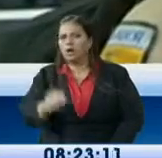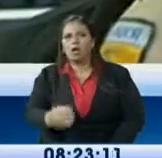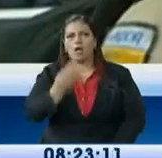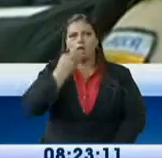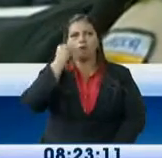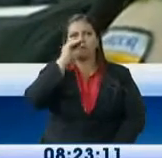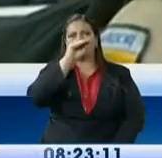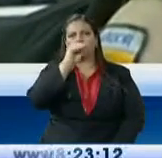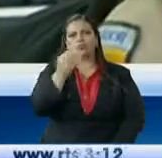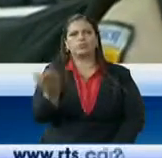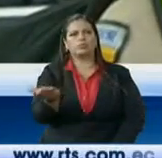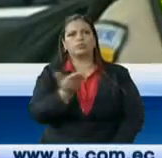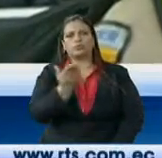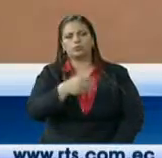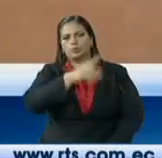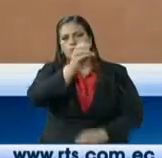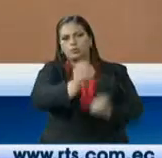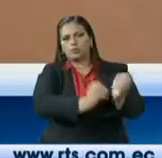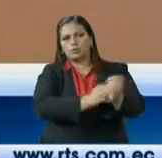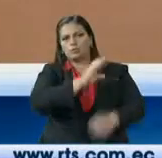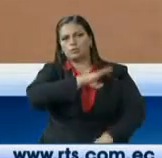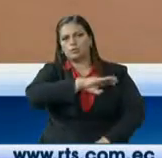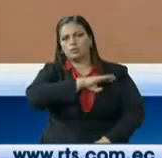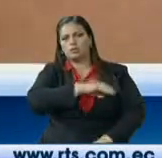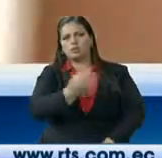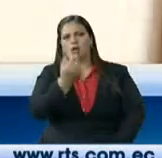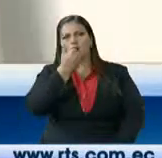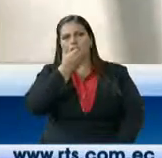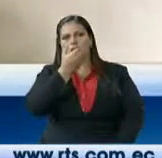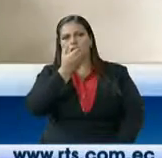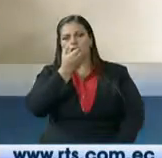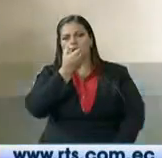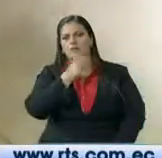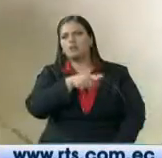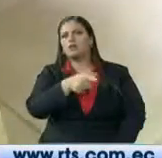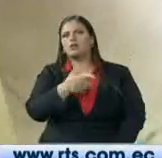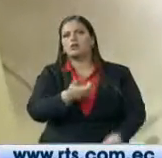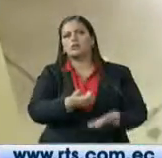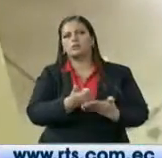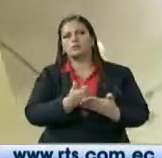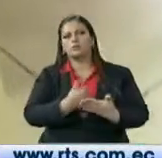cerrar todos los callejones. Informó Jorge Salazar.